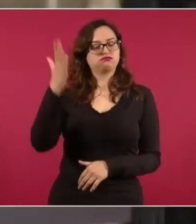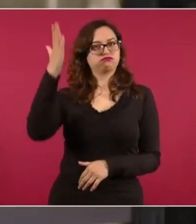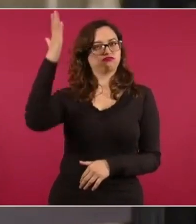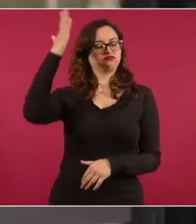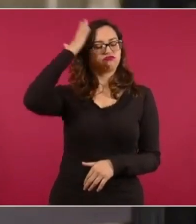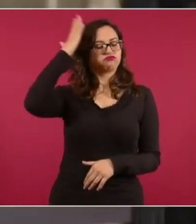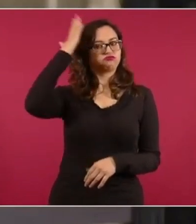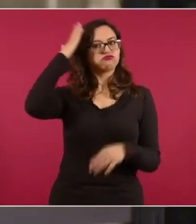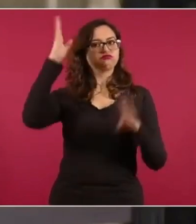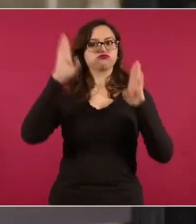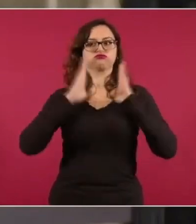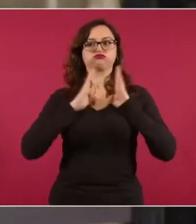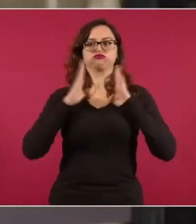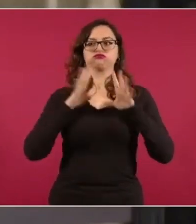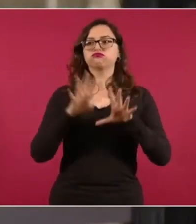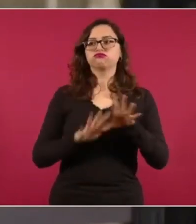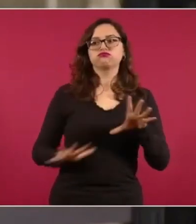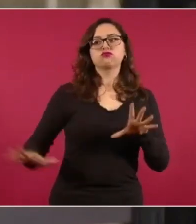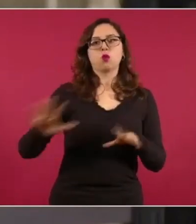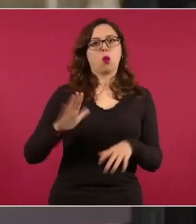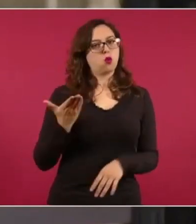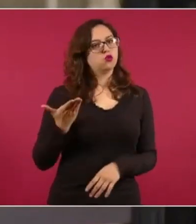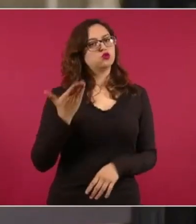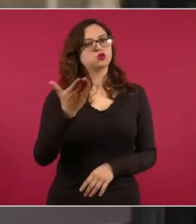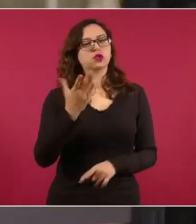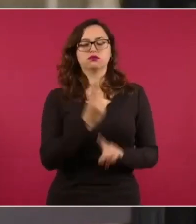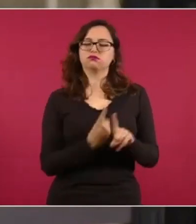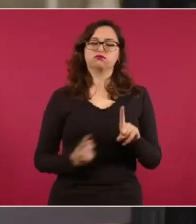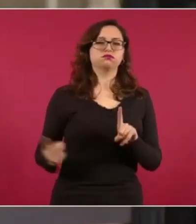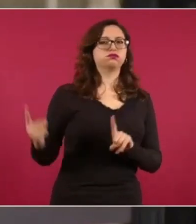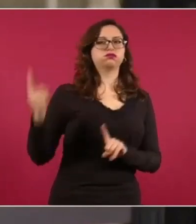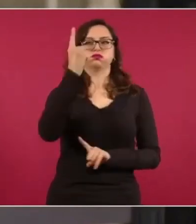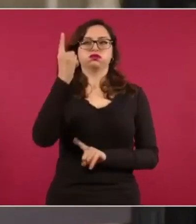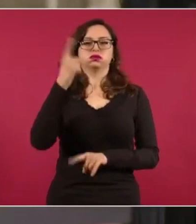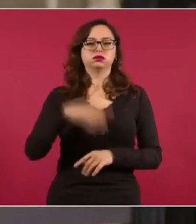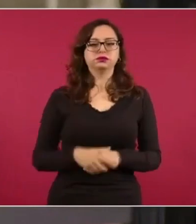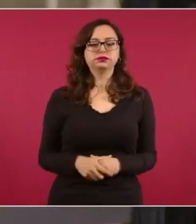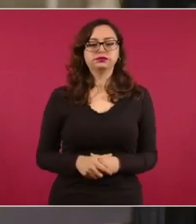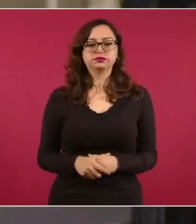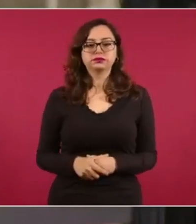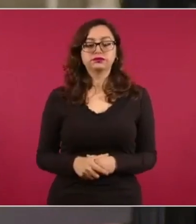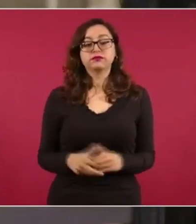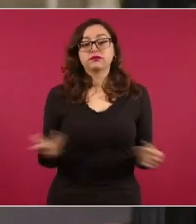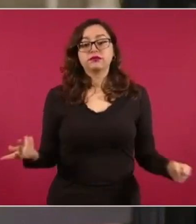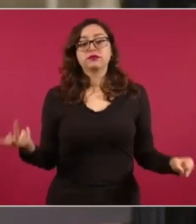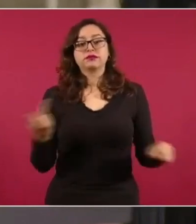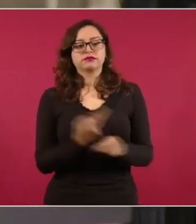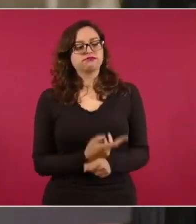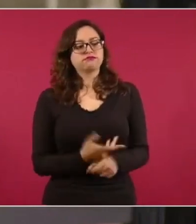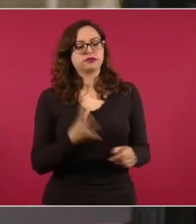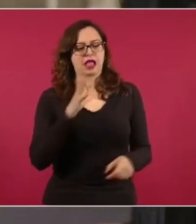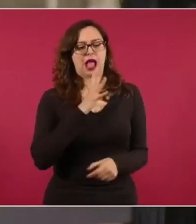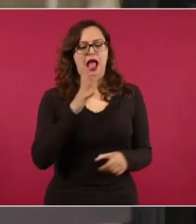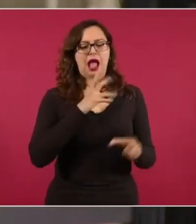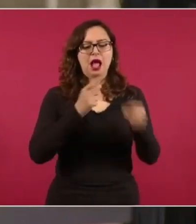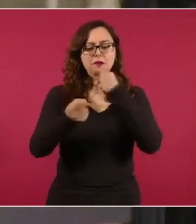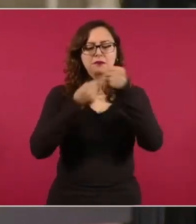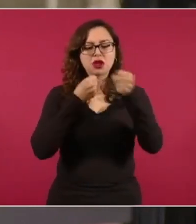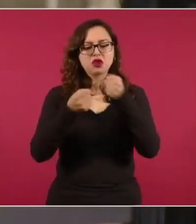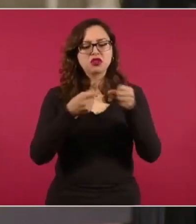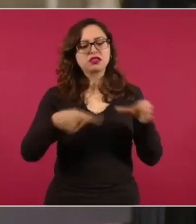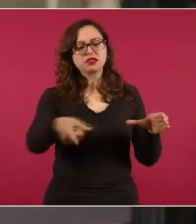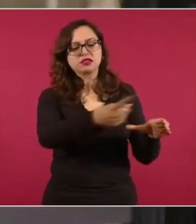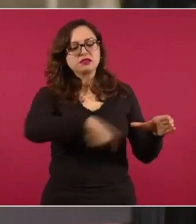Armadas. Inicio. Frente a la campaña del cártel del periodismo sesgado y tendencioso, que